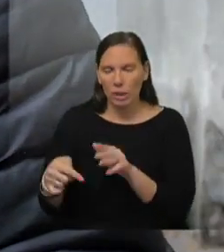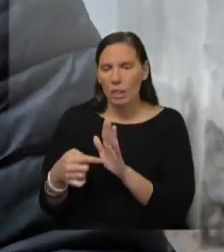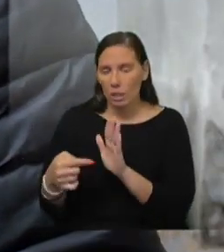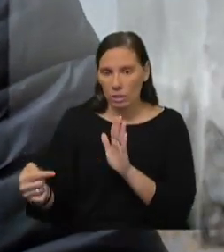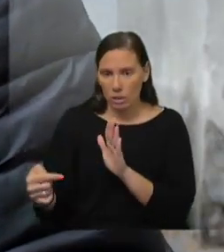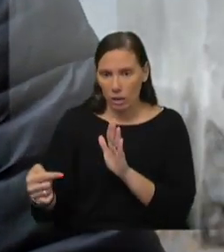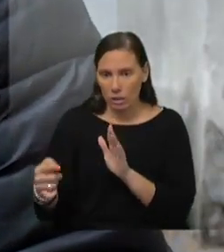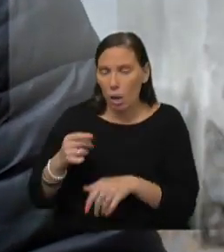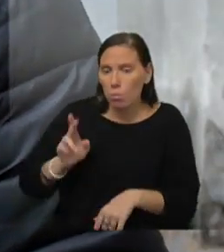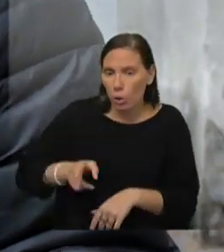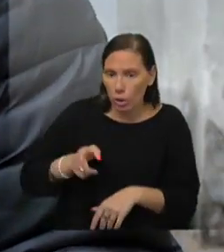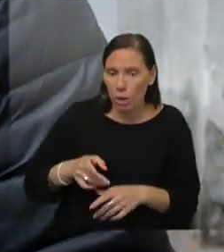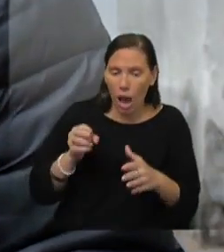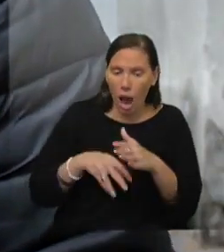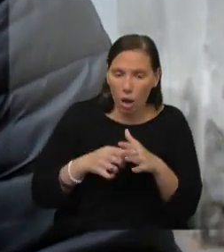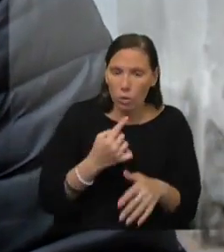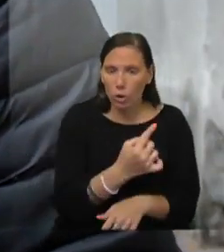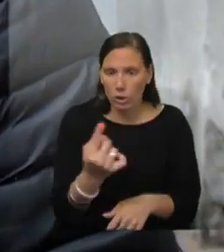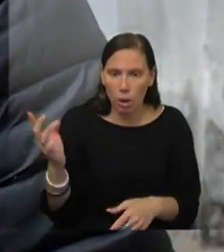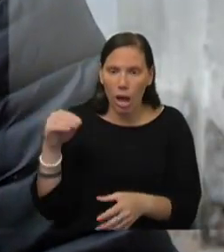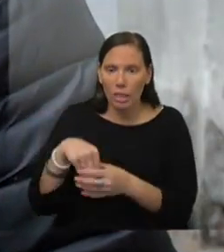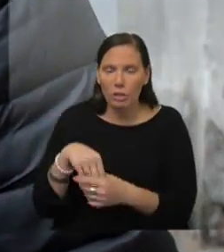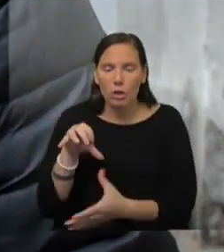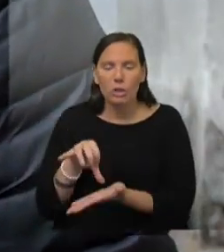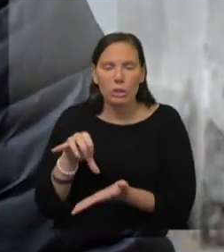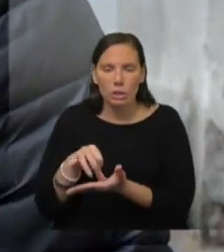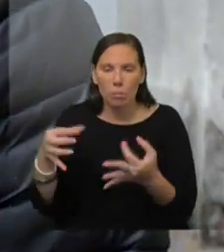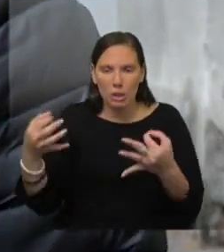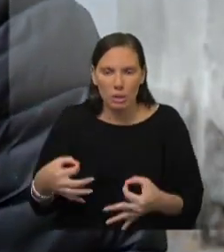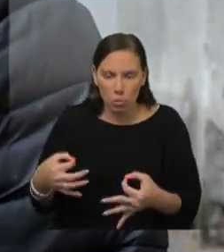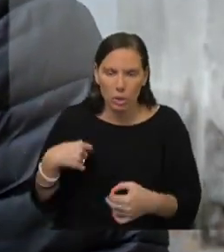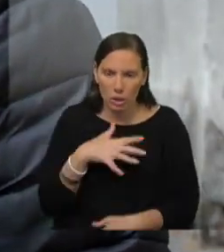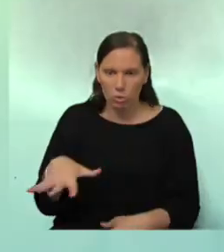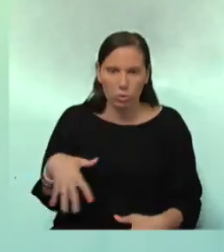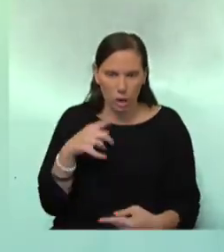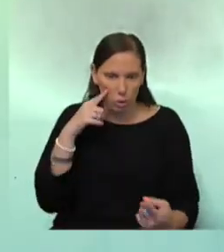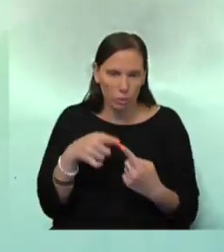realidad se prohíbe es el ahorro individual dentro del sistema de seguridad social y confines de